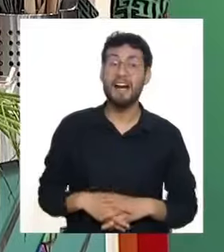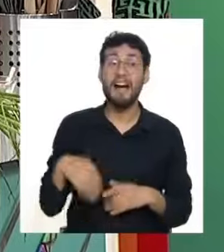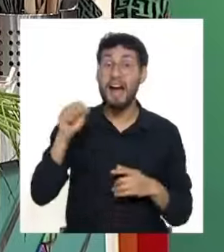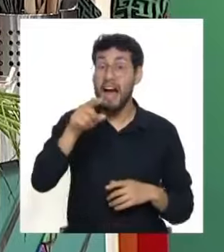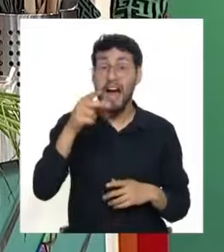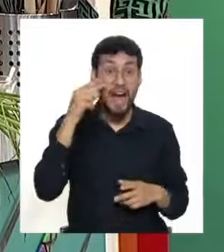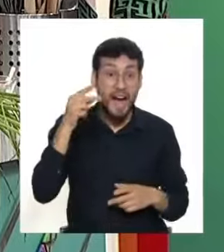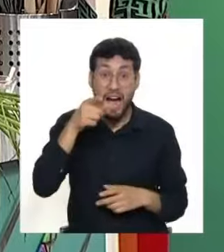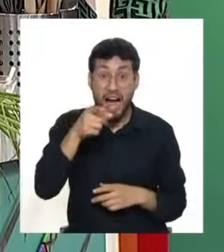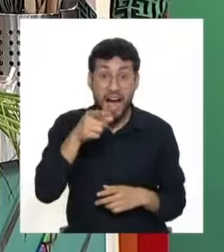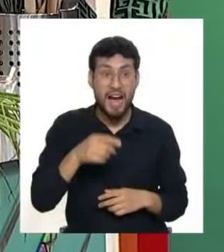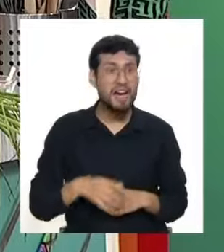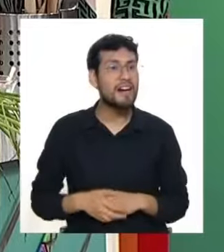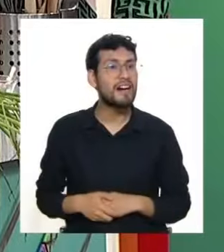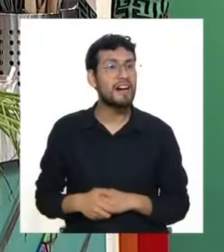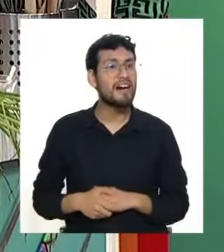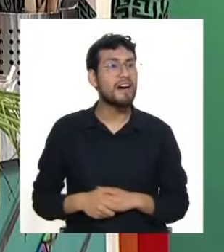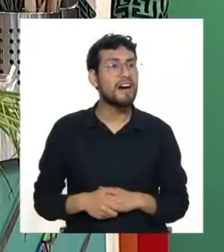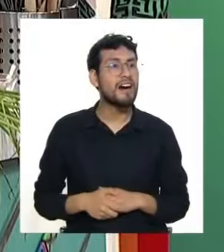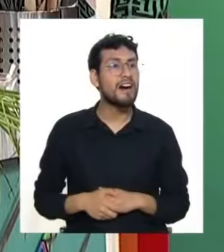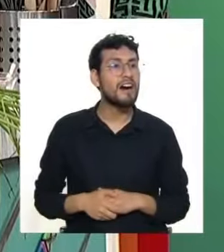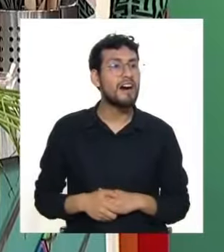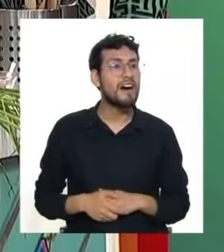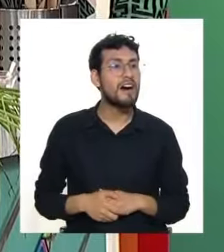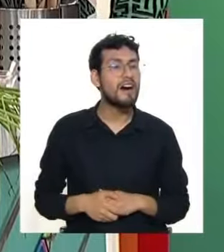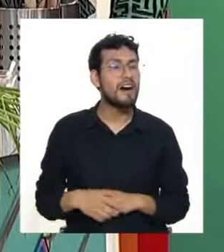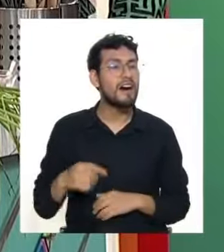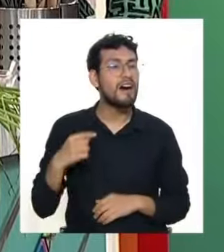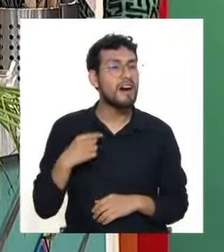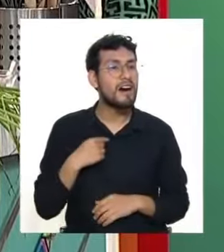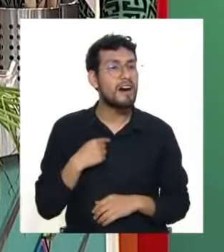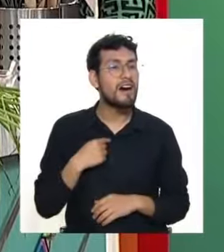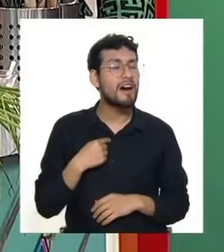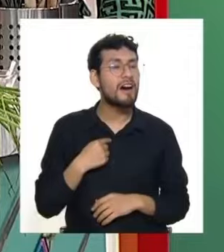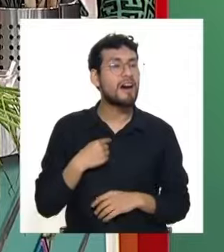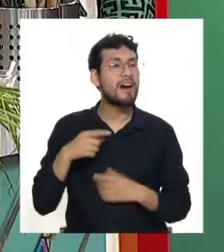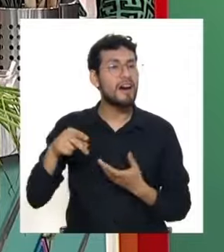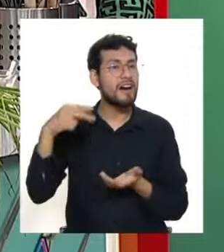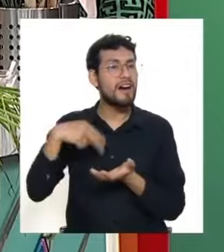también eres de la selva! ¡Ay, ay, ay! Hay un truco que se dice cuando se baila. Lava y